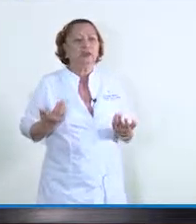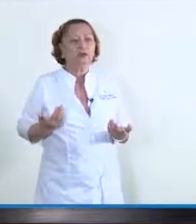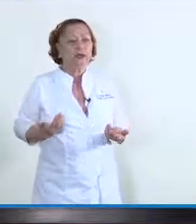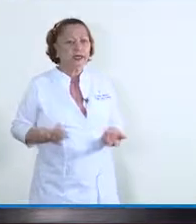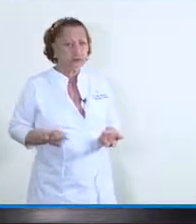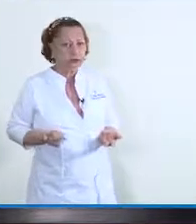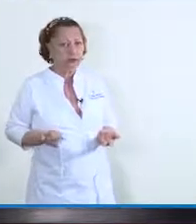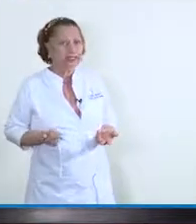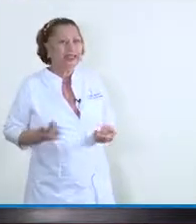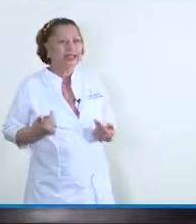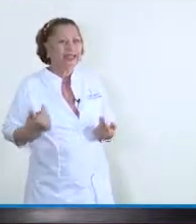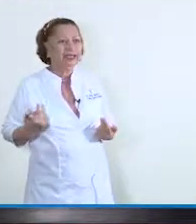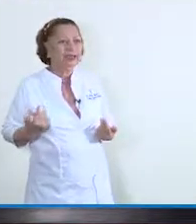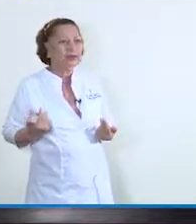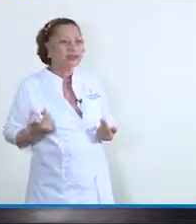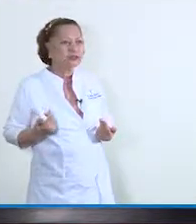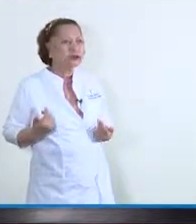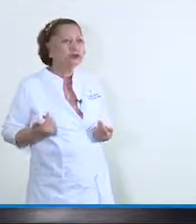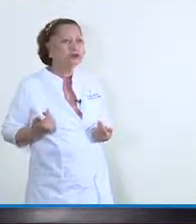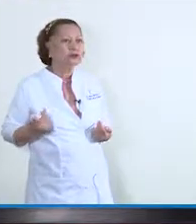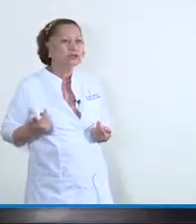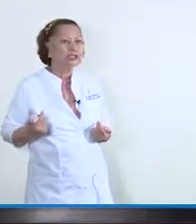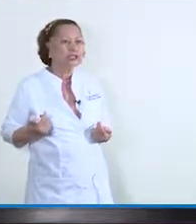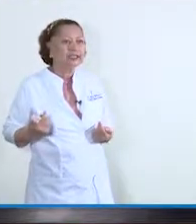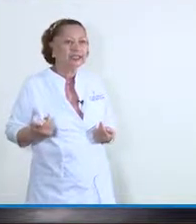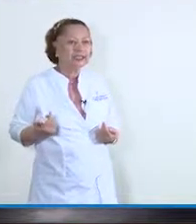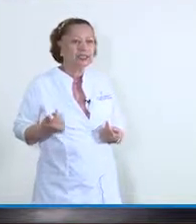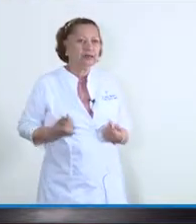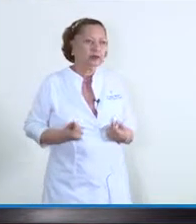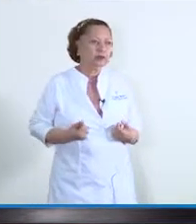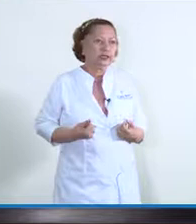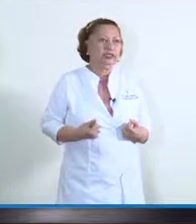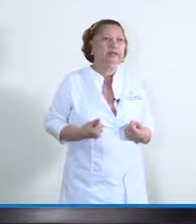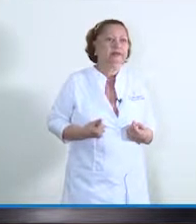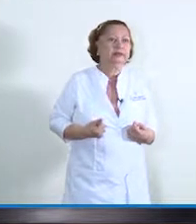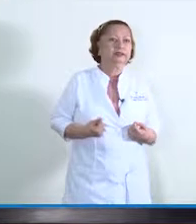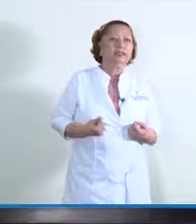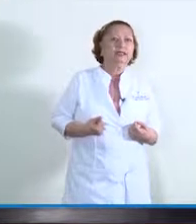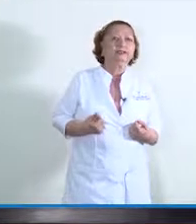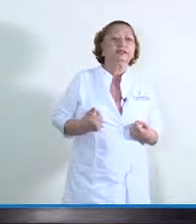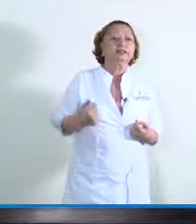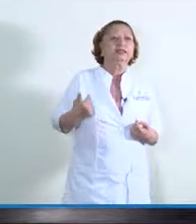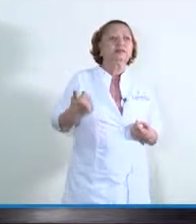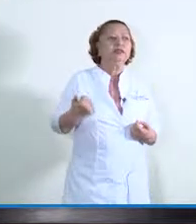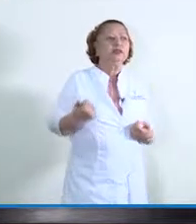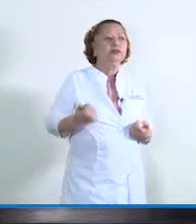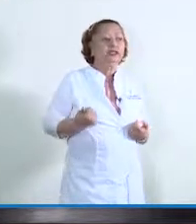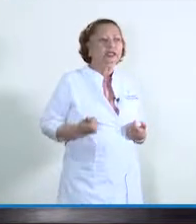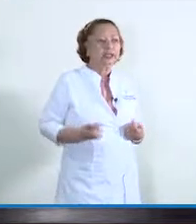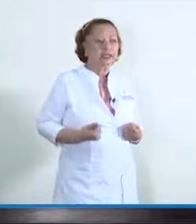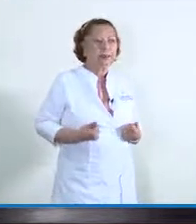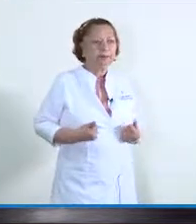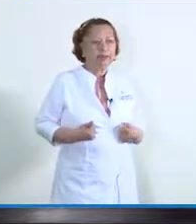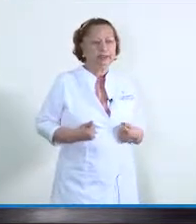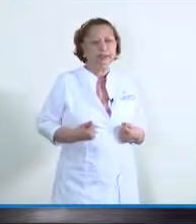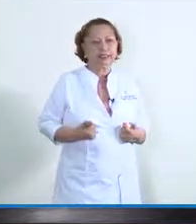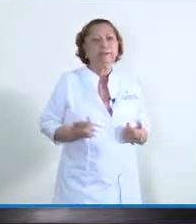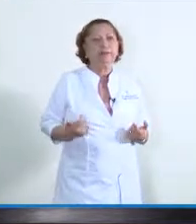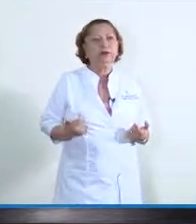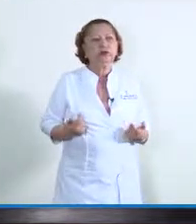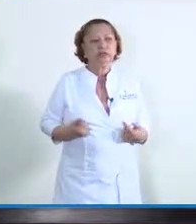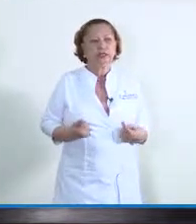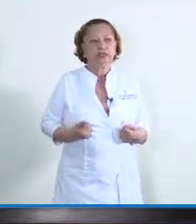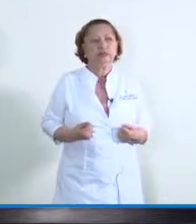afloración de recuerdos y reactivación constante de la memoria. Sentimientos de